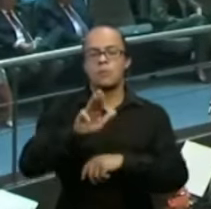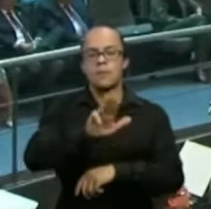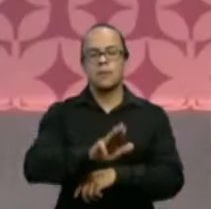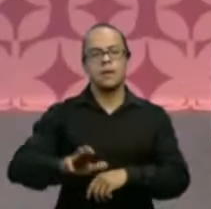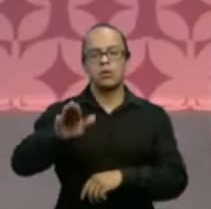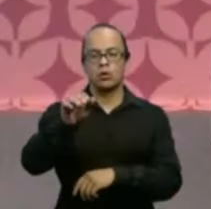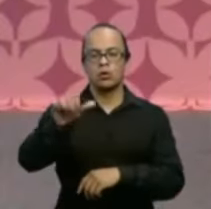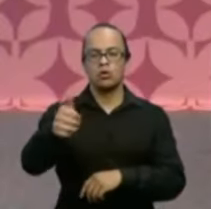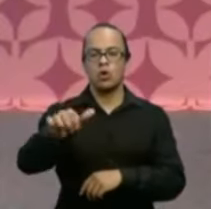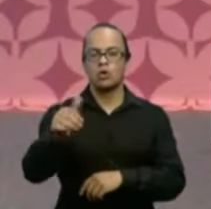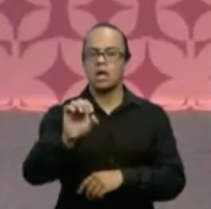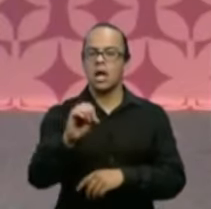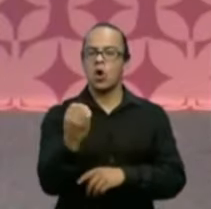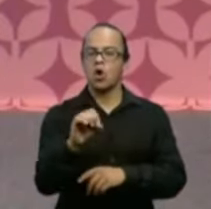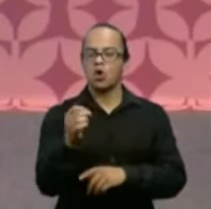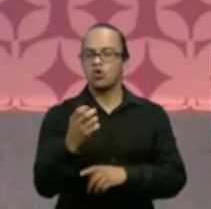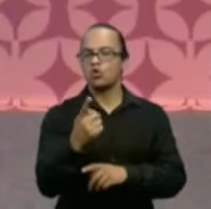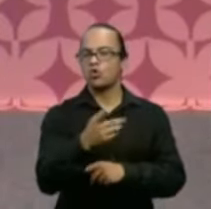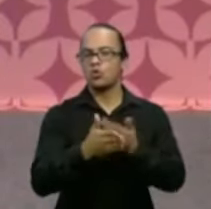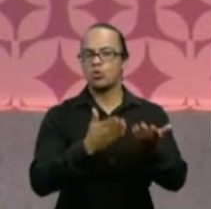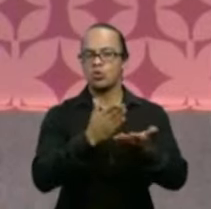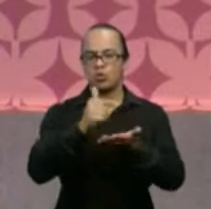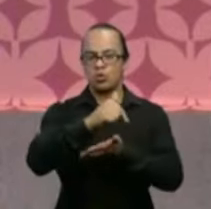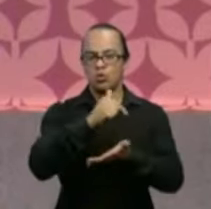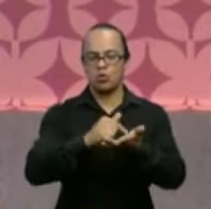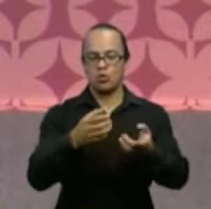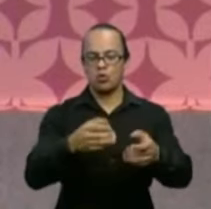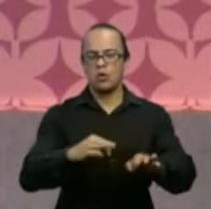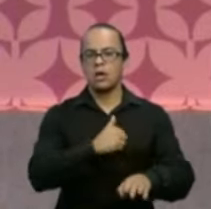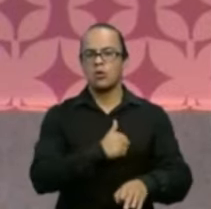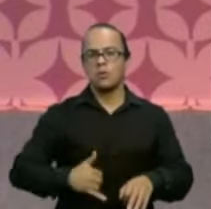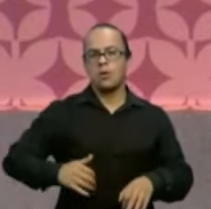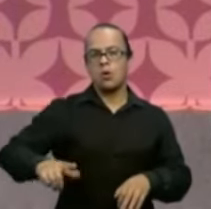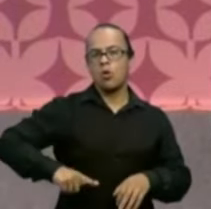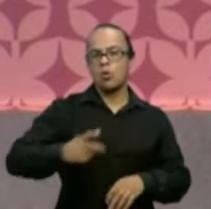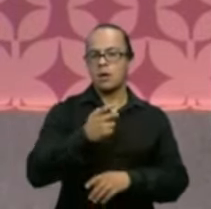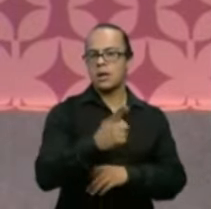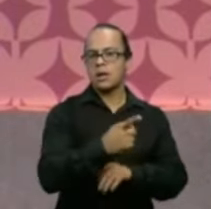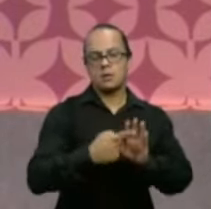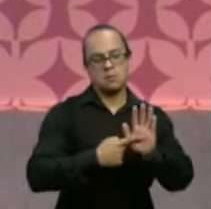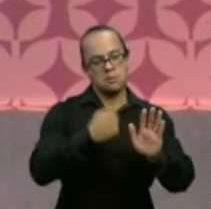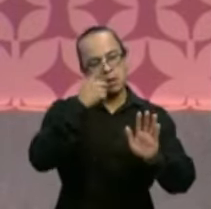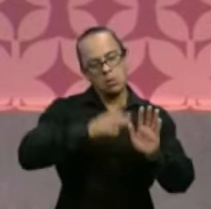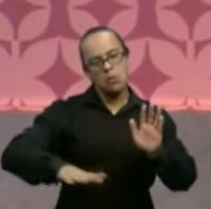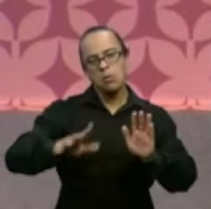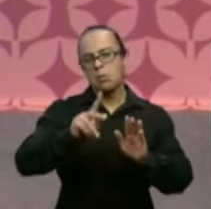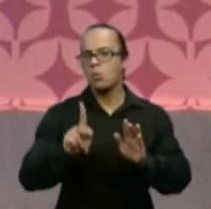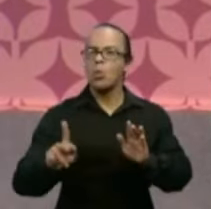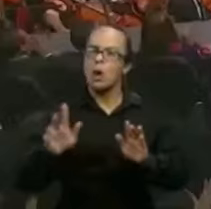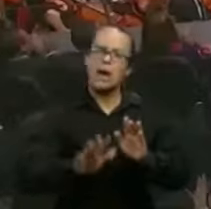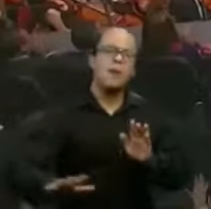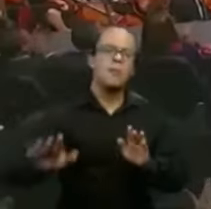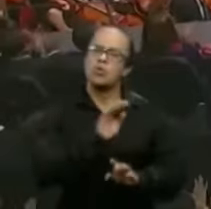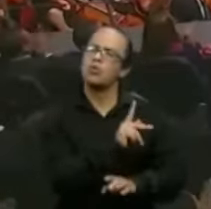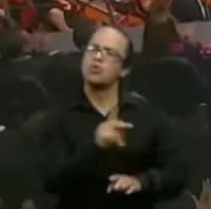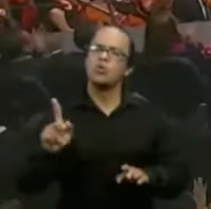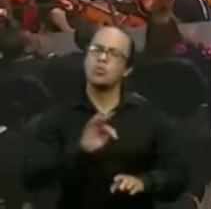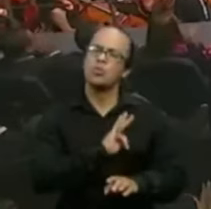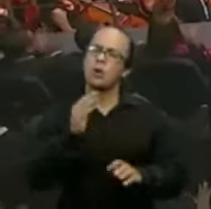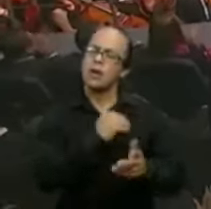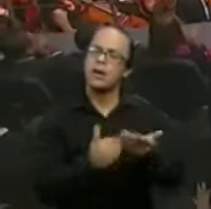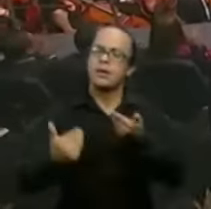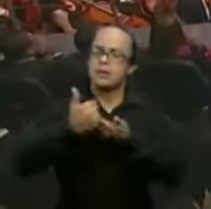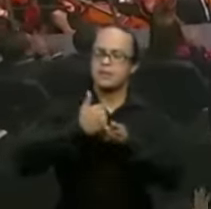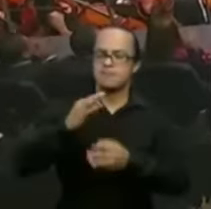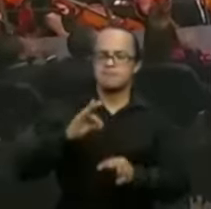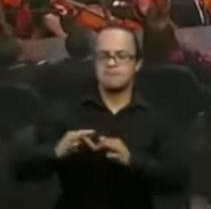miércoles 11 de octubre en el Palacio de Gobierno. Que ese palacio sea del pueblo, que ese palacio sea un encuentro